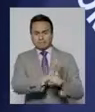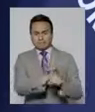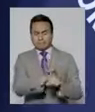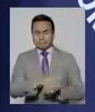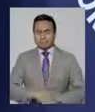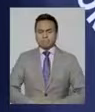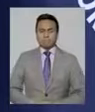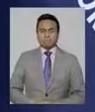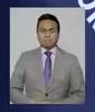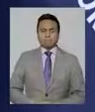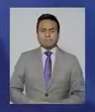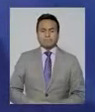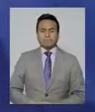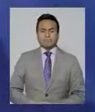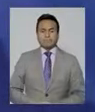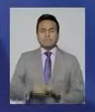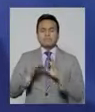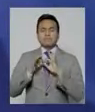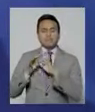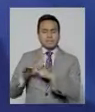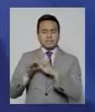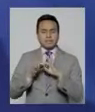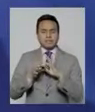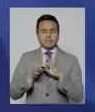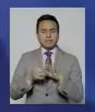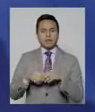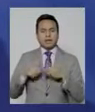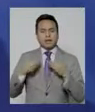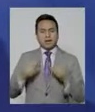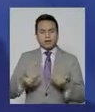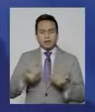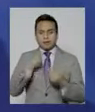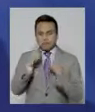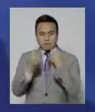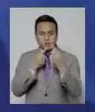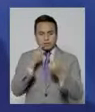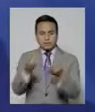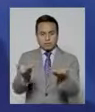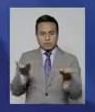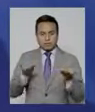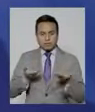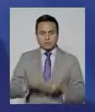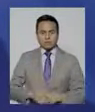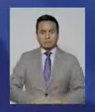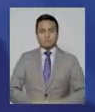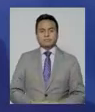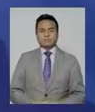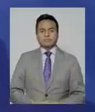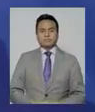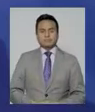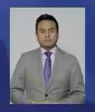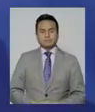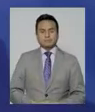pandemia. Muchas gracias. Pasamos entonces a las preguntas.